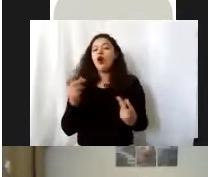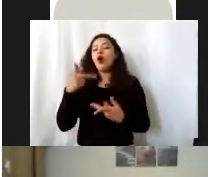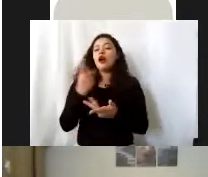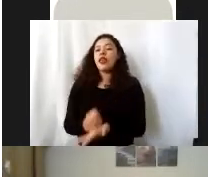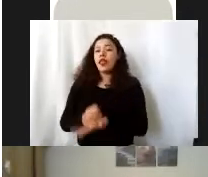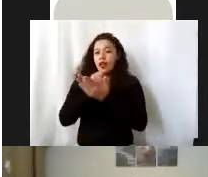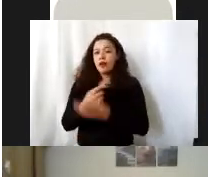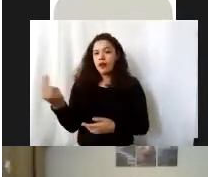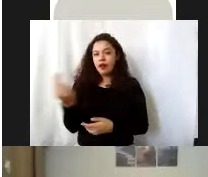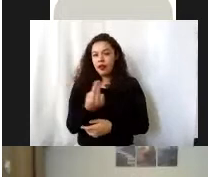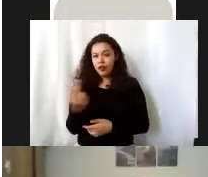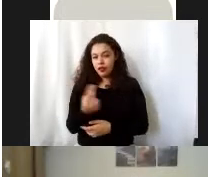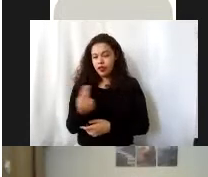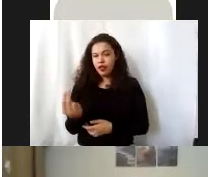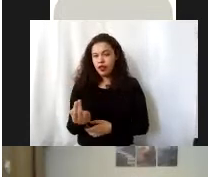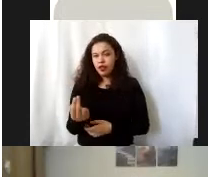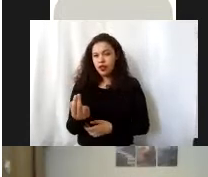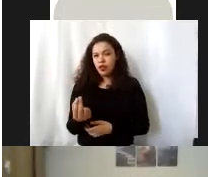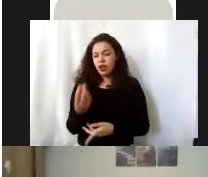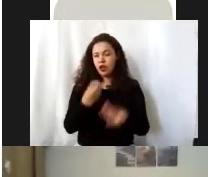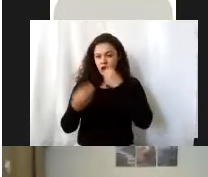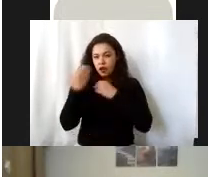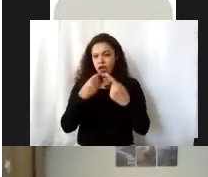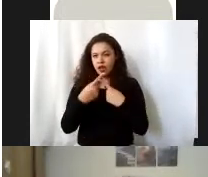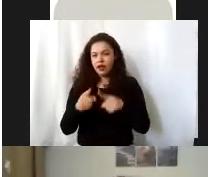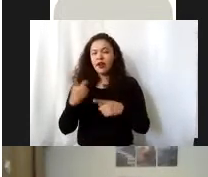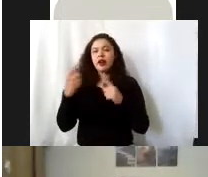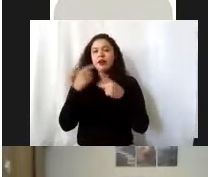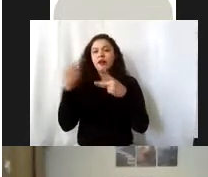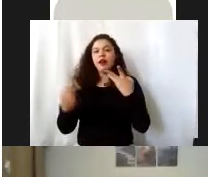requieran rehabilitación, etcétera.